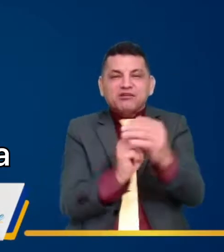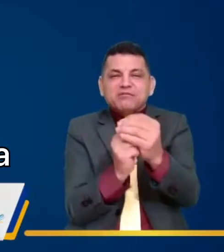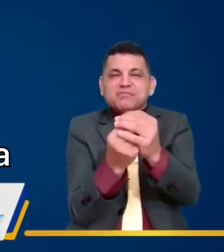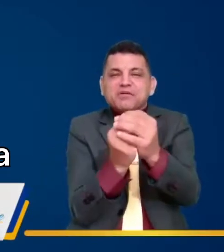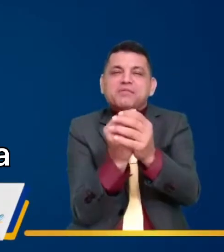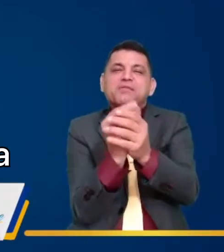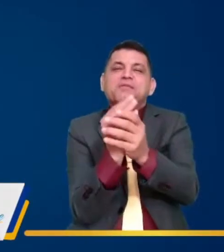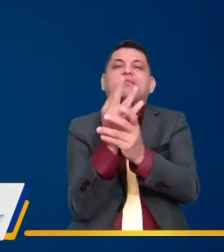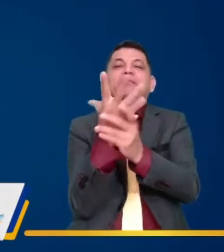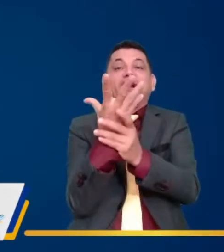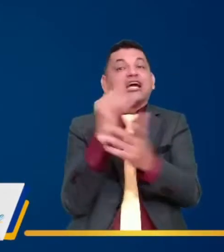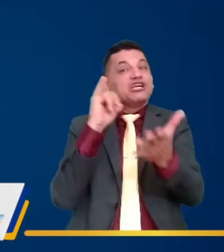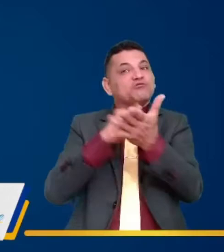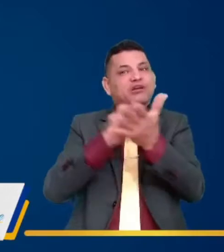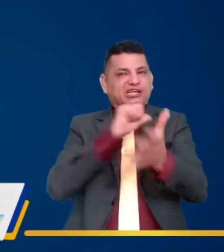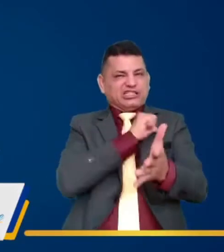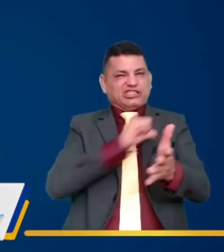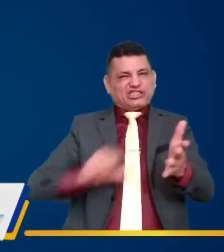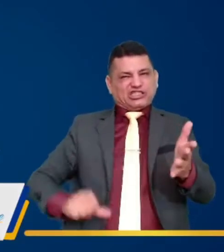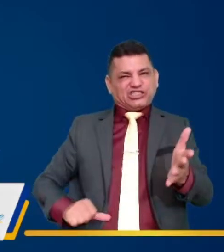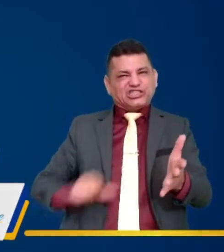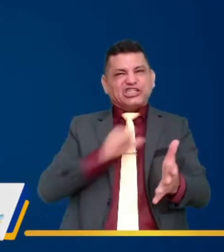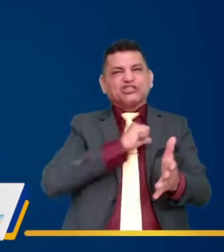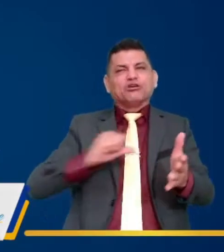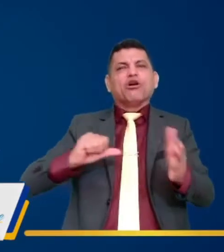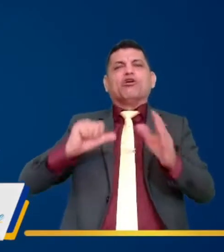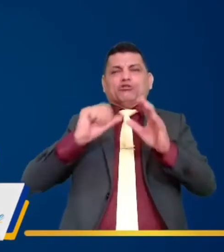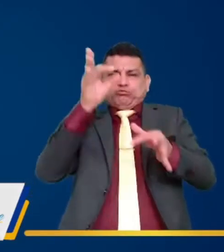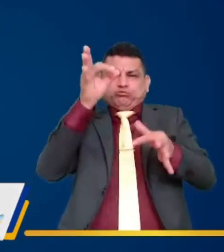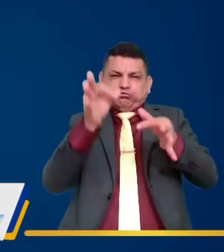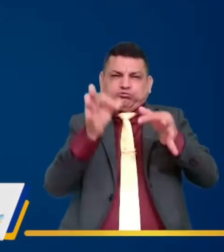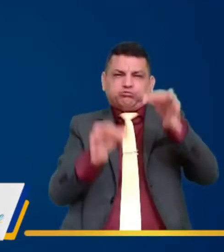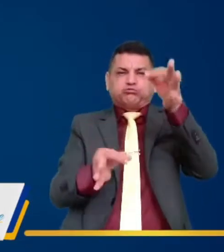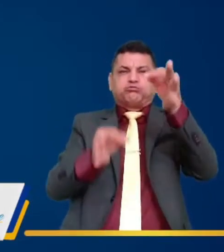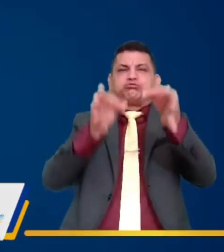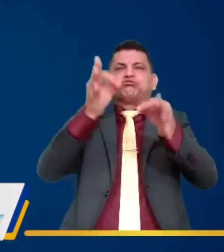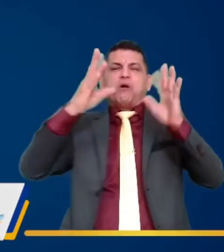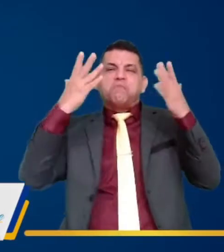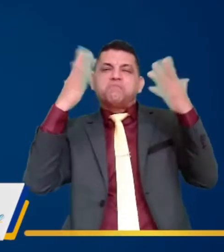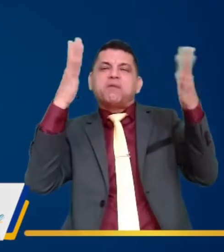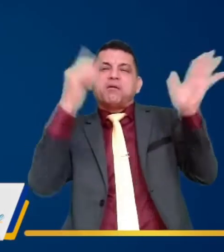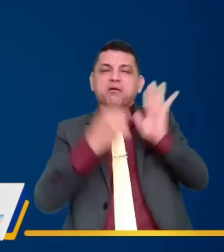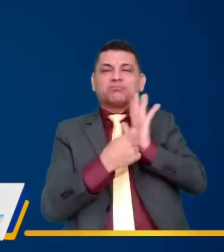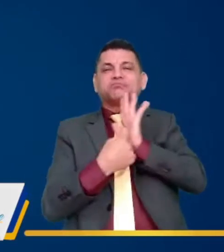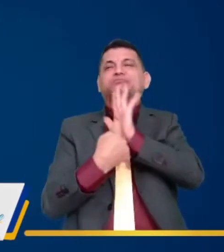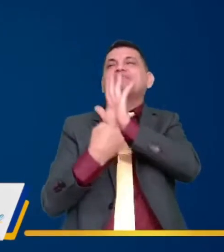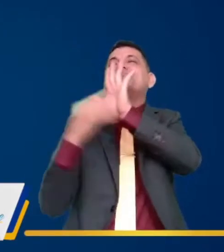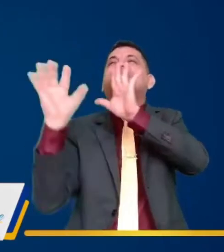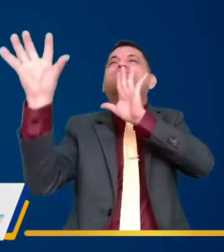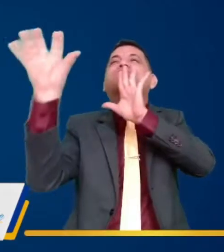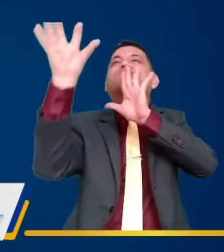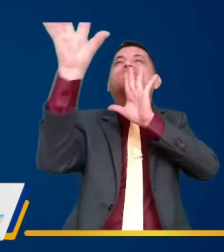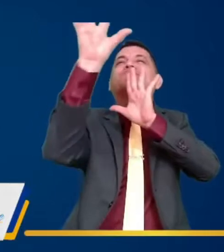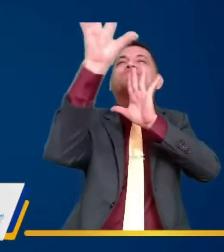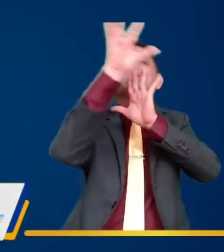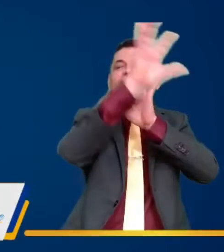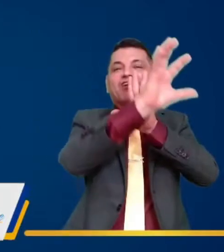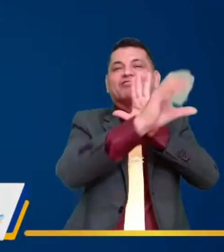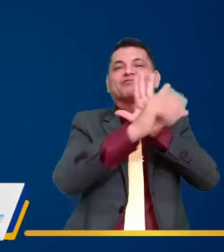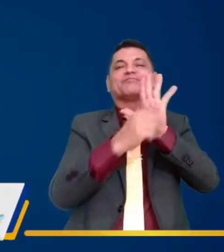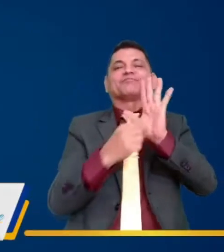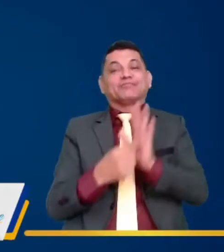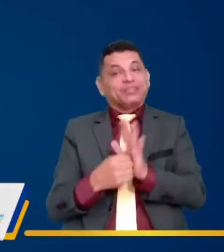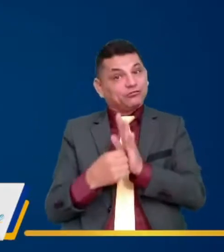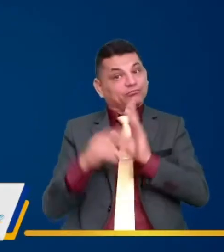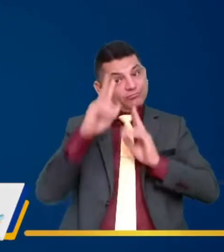semilla, así Jehová el Señor hará brotar justicia y alabanza delante de todas las naciones.